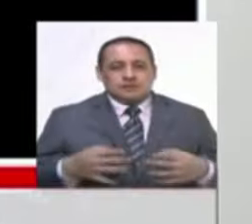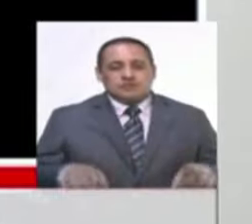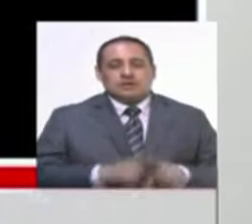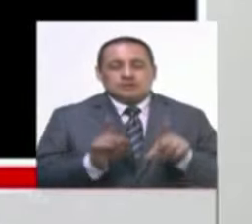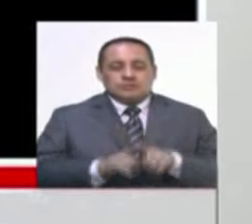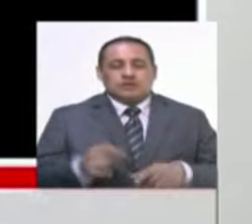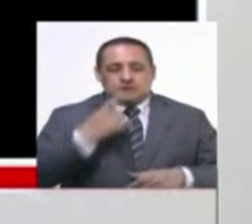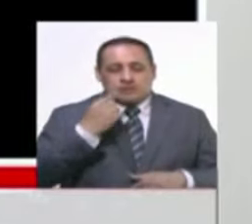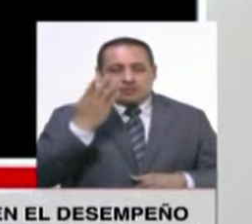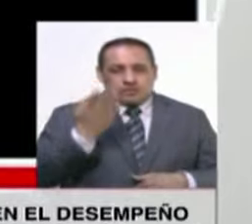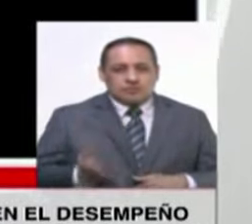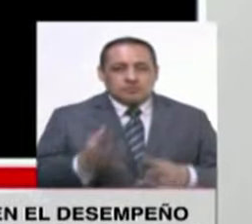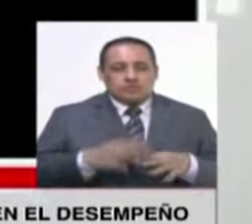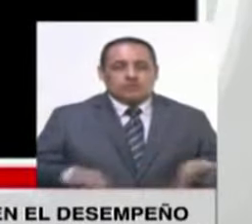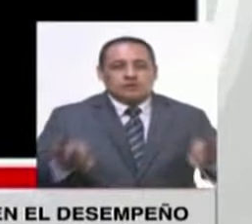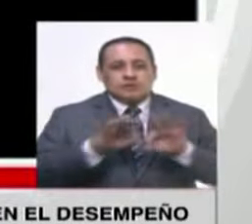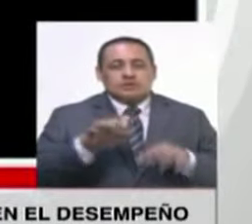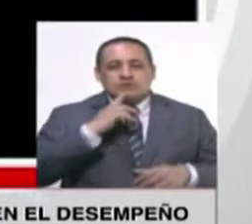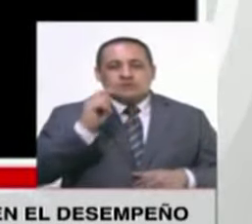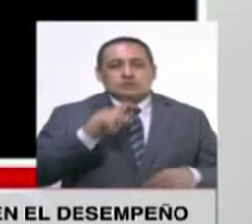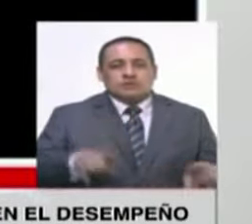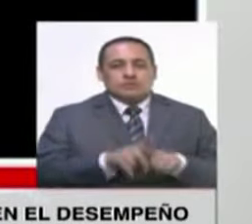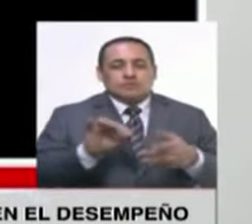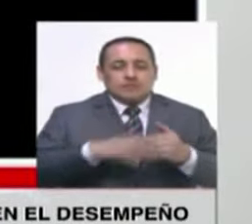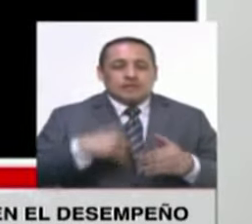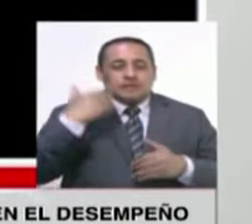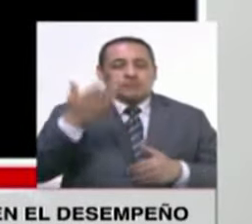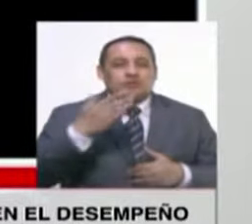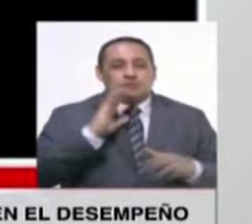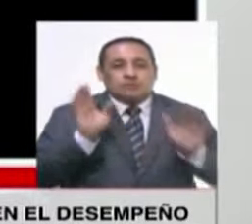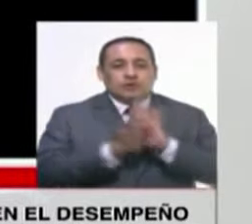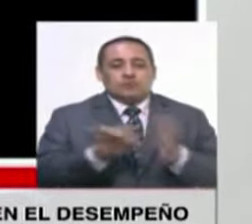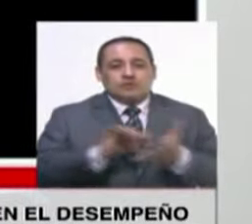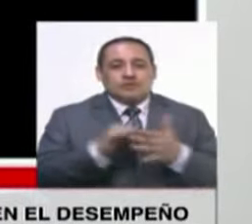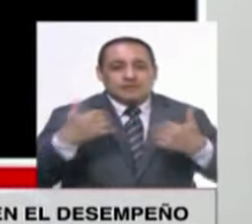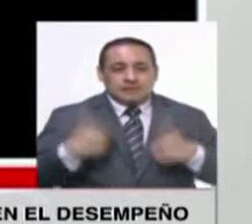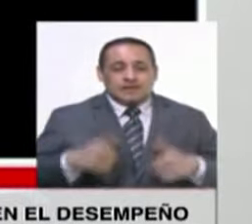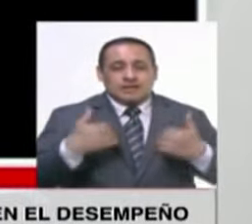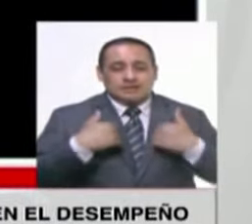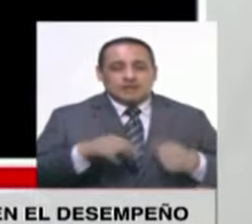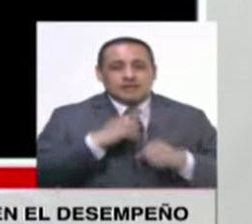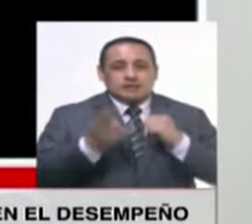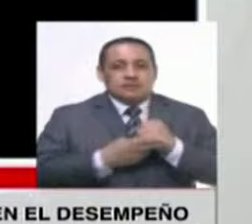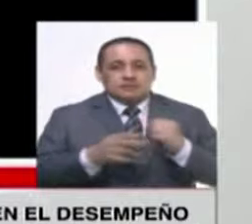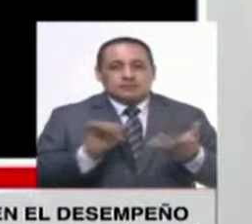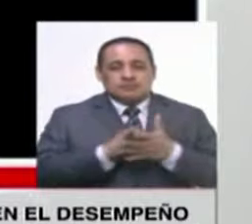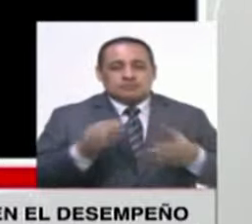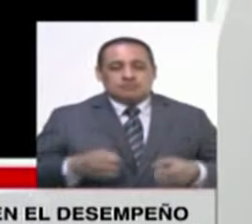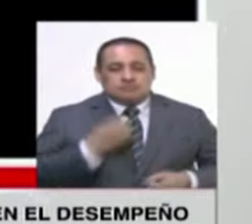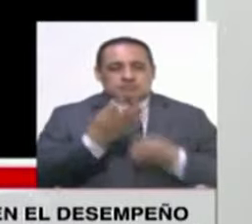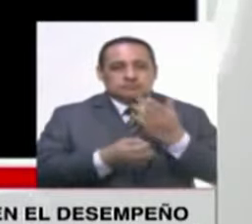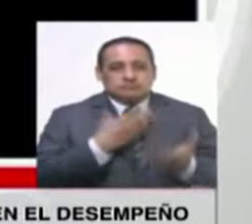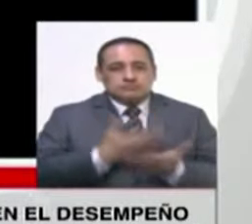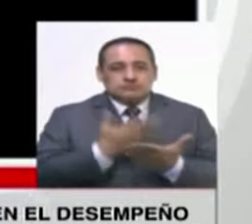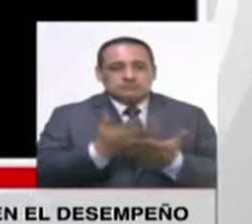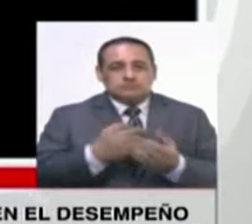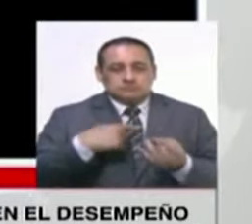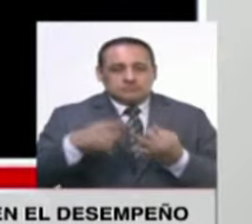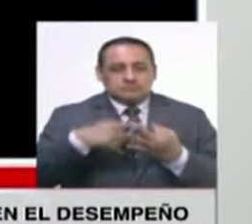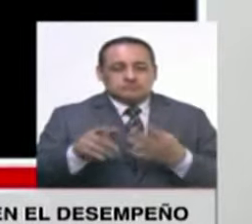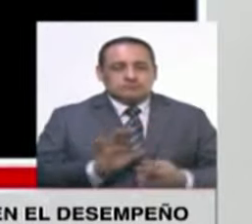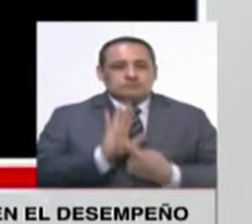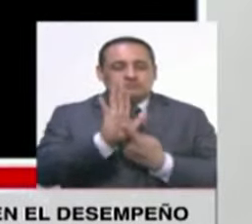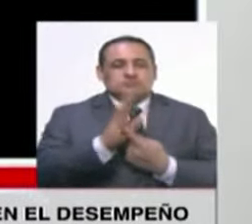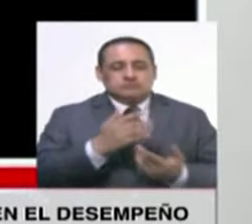este importante testigo para que mañana, cuando ya tenga las garantías del caso, pueda presentar las pruebas que van